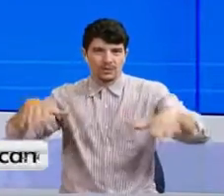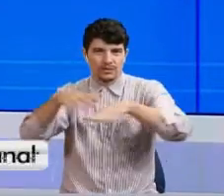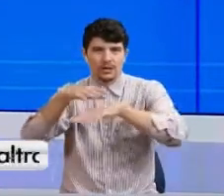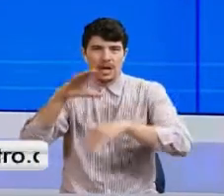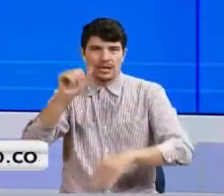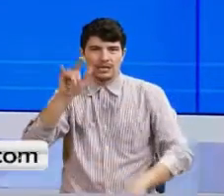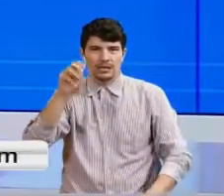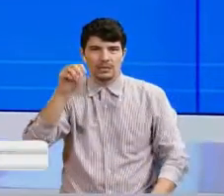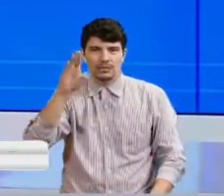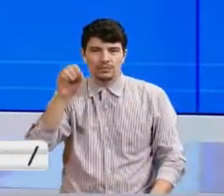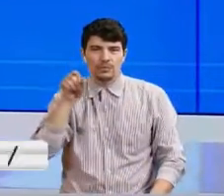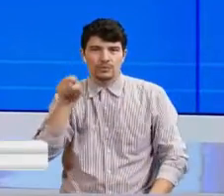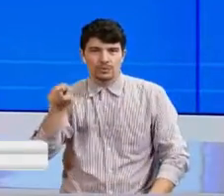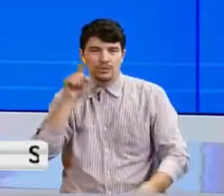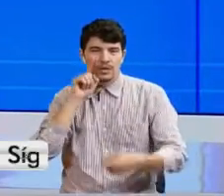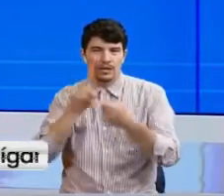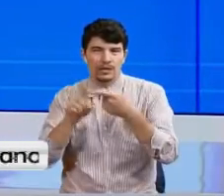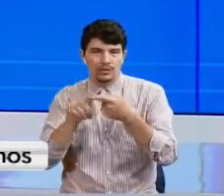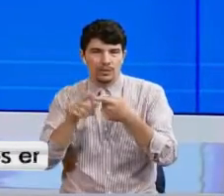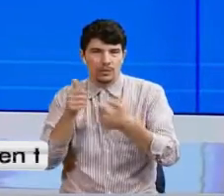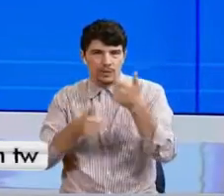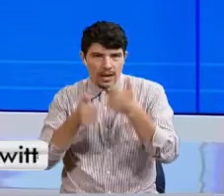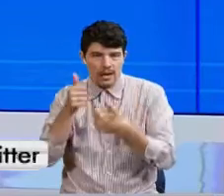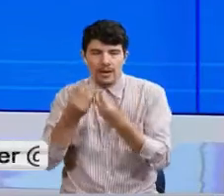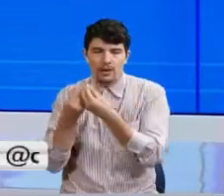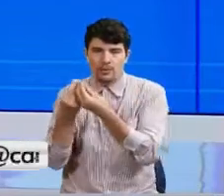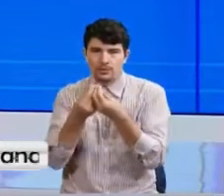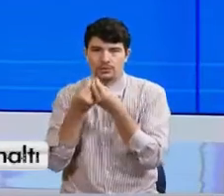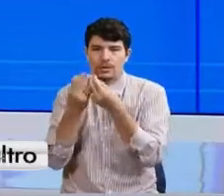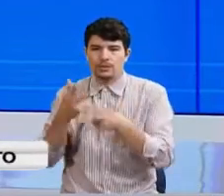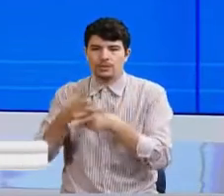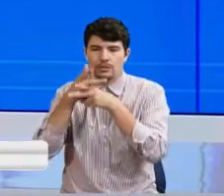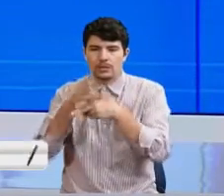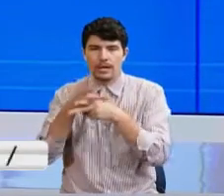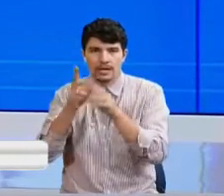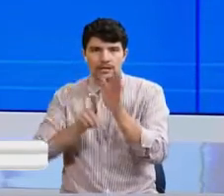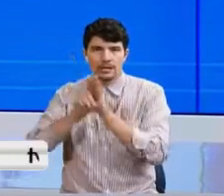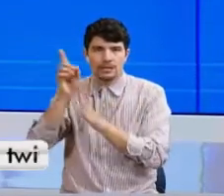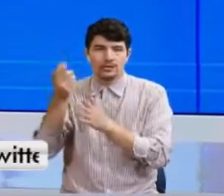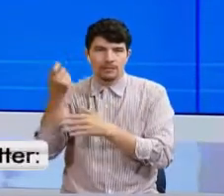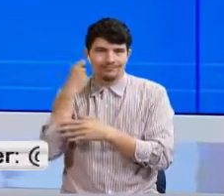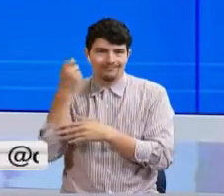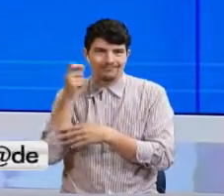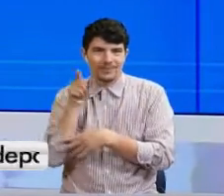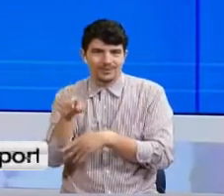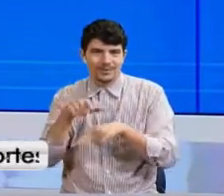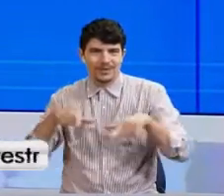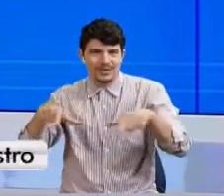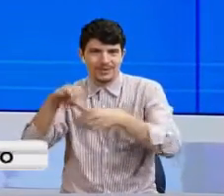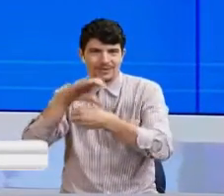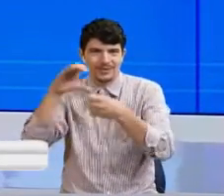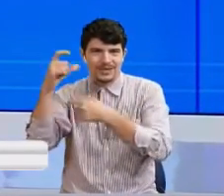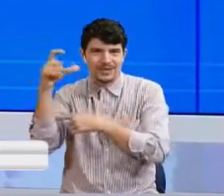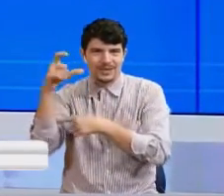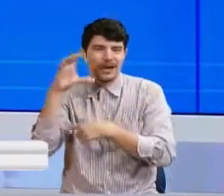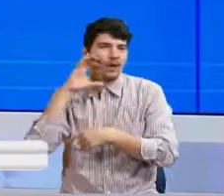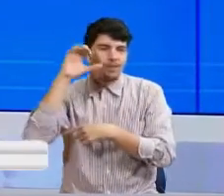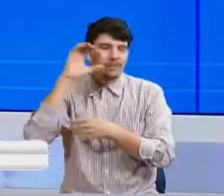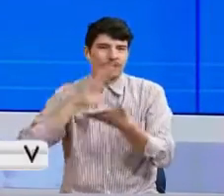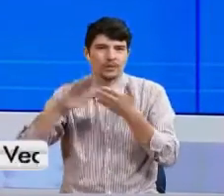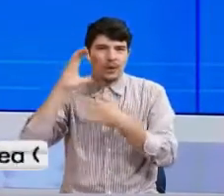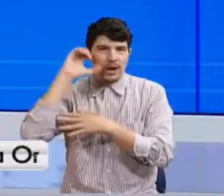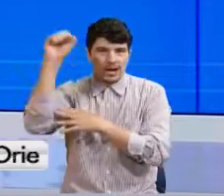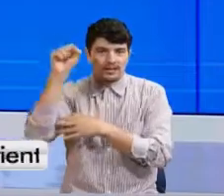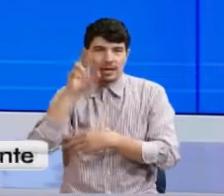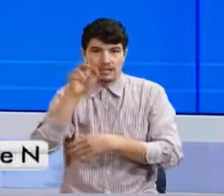fue objetivo fundamental de lo que el consejo de seguridad desarrollado en las últimas horas nuestro compañero raúl rolando castro nos tiene